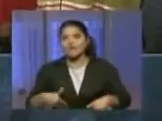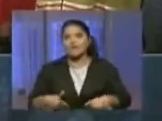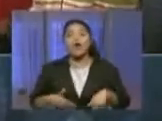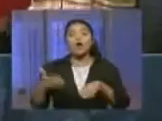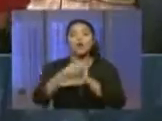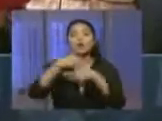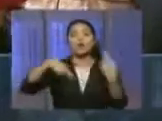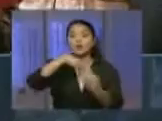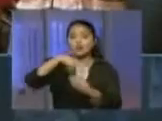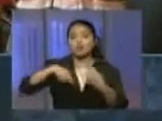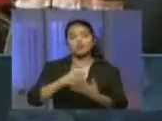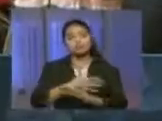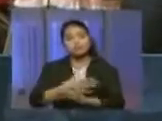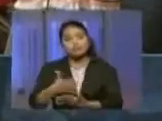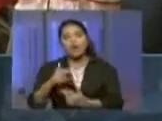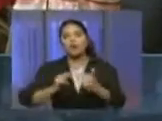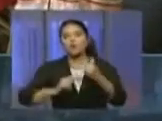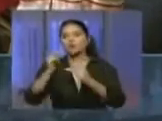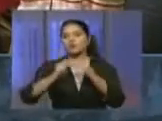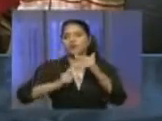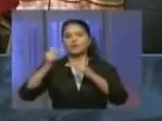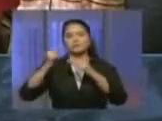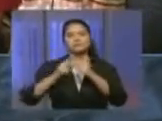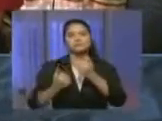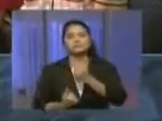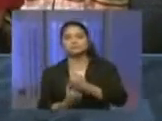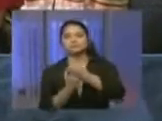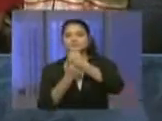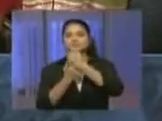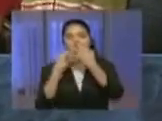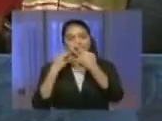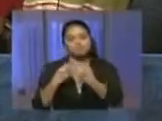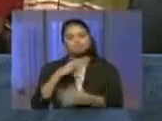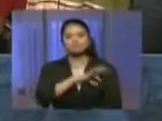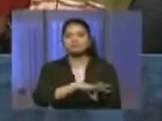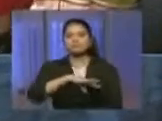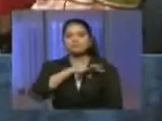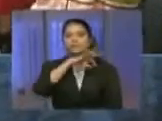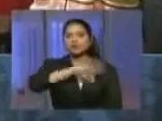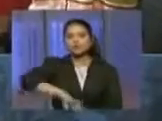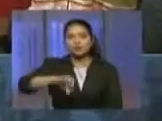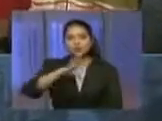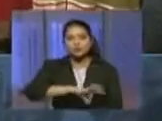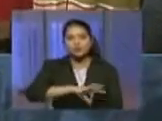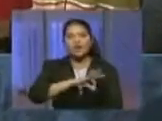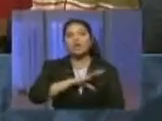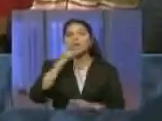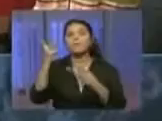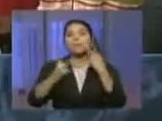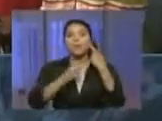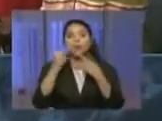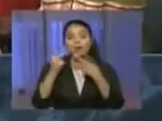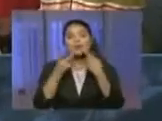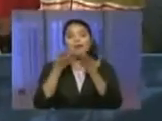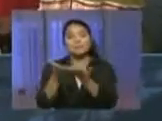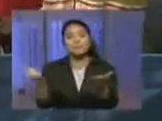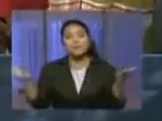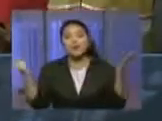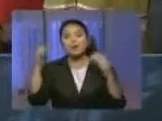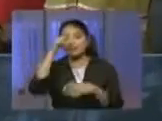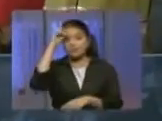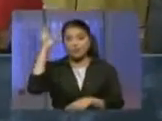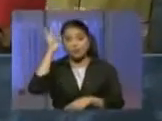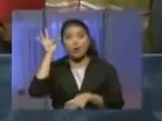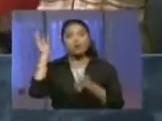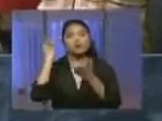revolucionario construir las bases espirituales sociales políticas para que el pueblo retome El